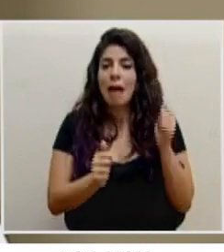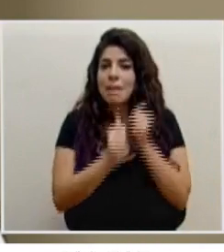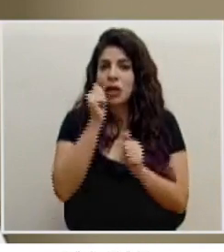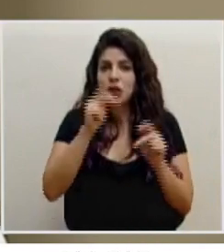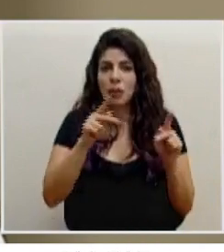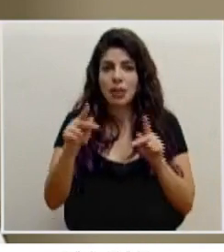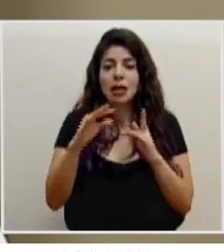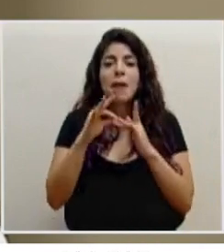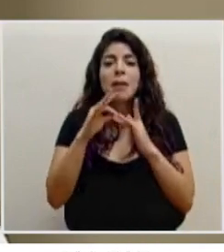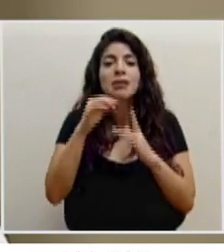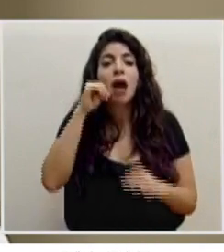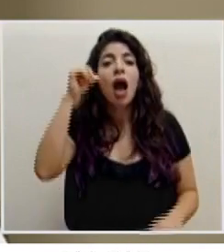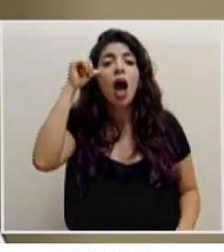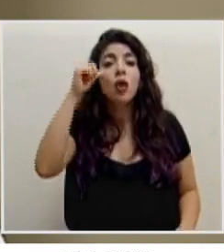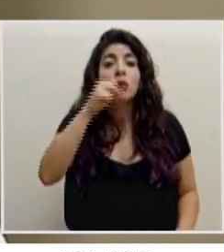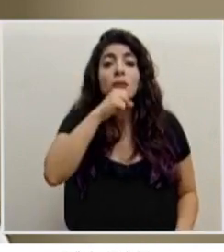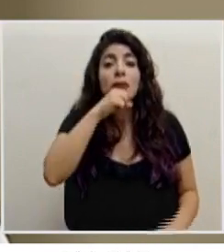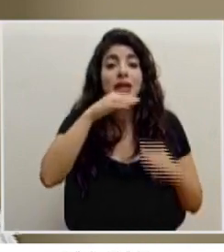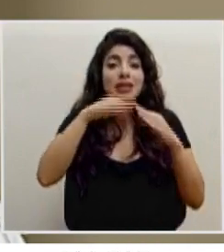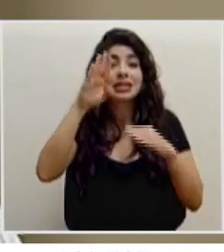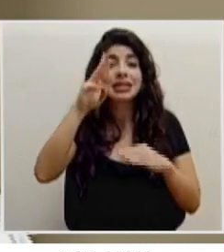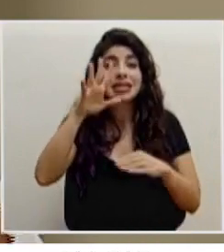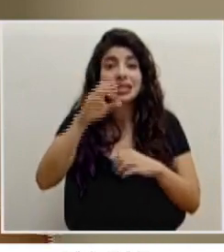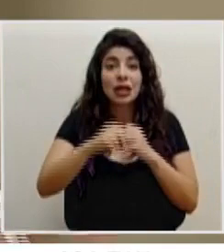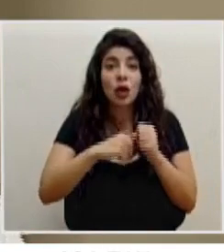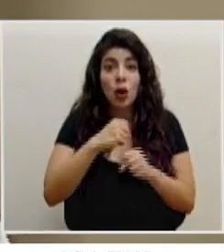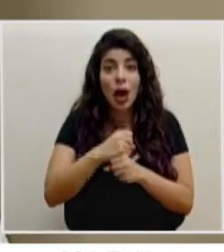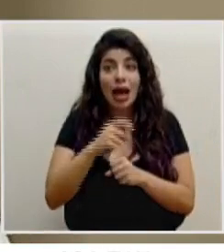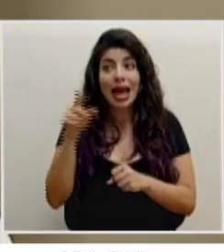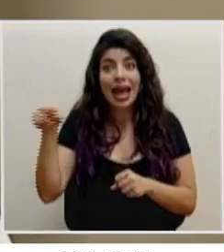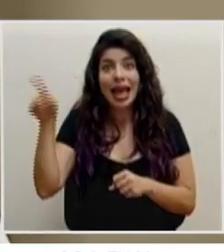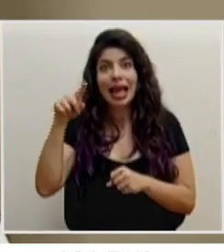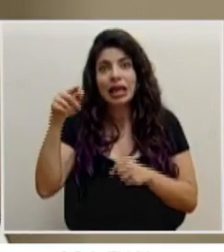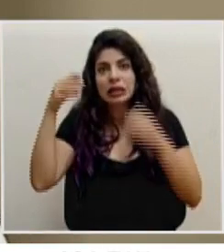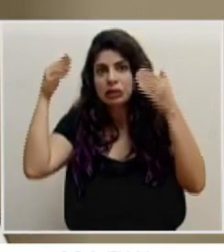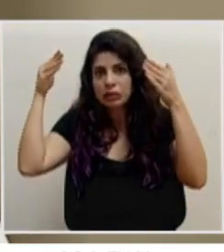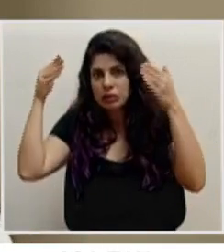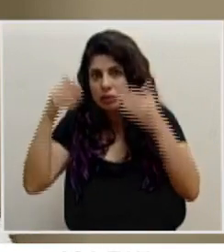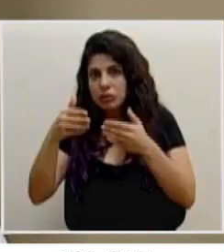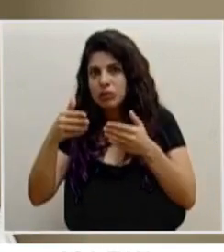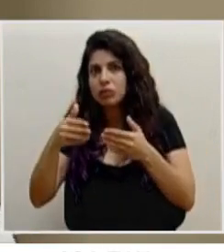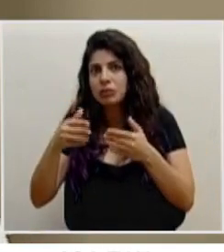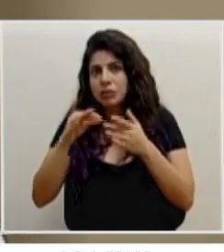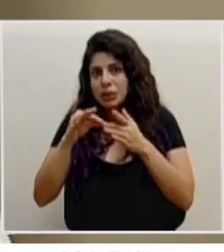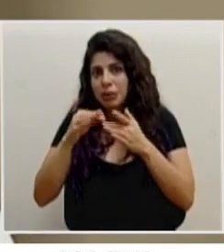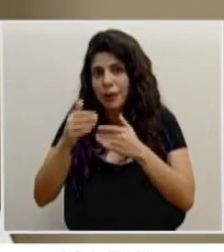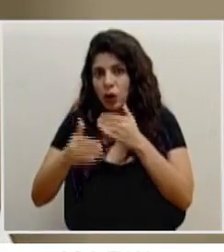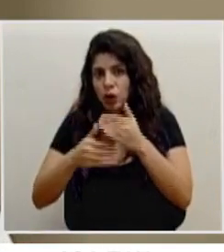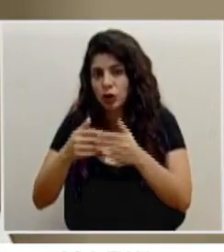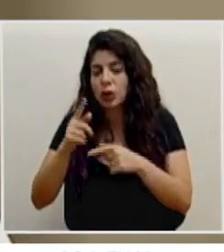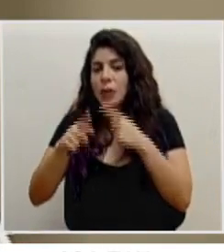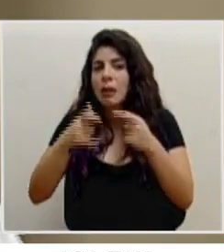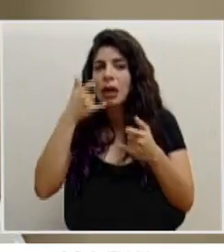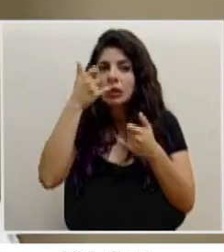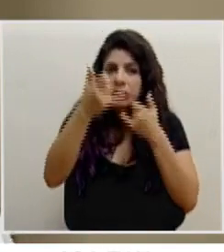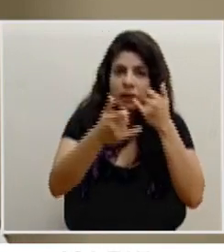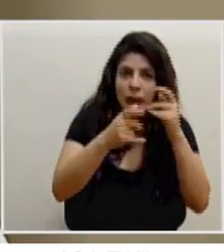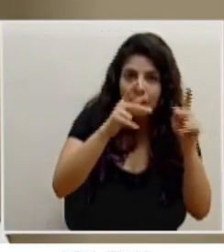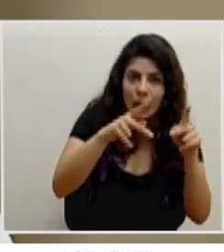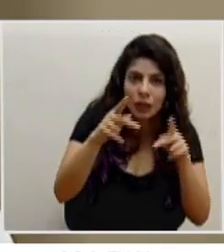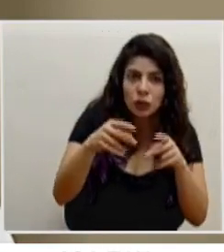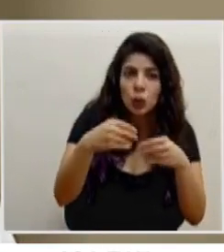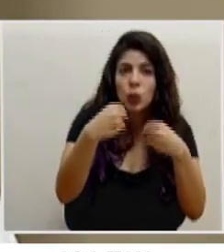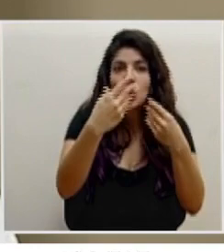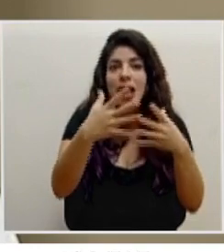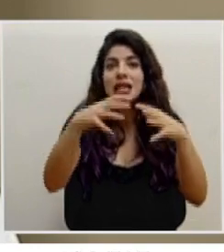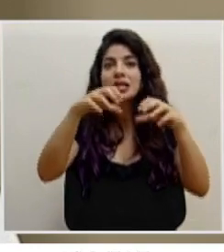todo los adultos mayores de 65 años, que es en quienes nos vamos a enfocar en este proceso. Vamos a llamar a las personas, les vamos a dar una